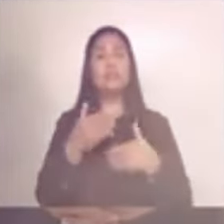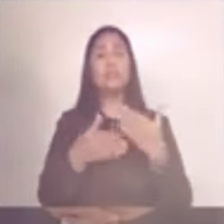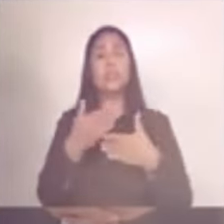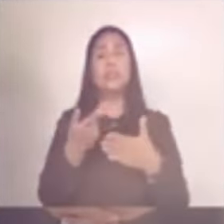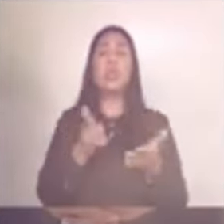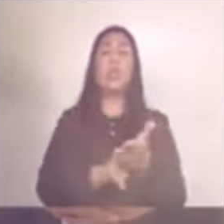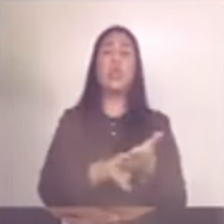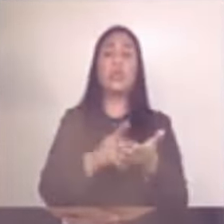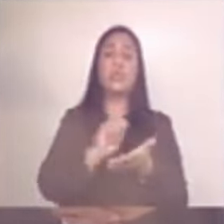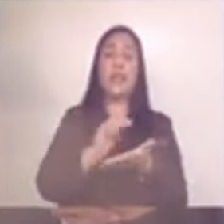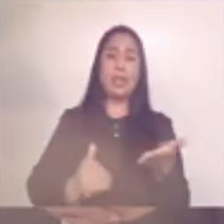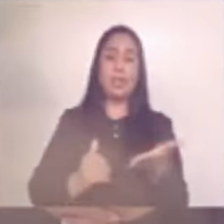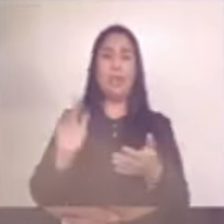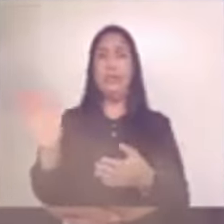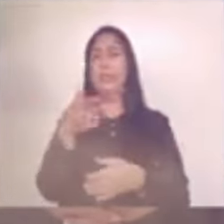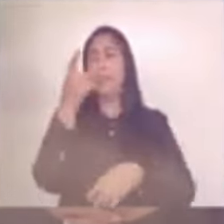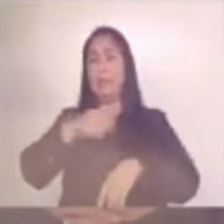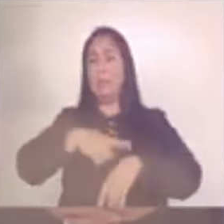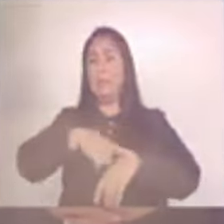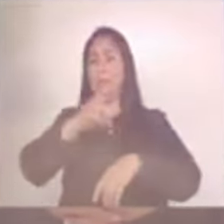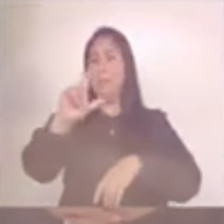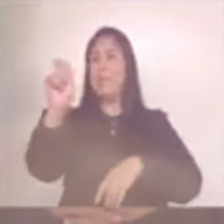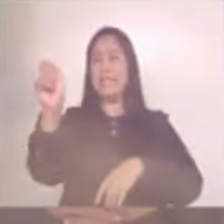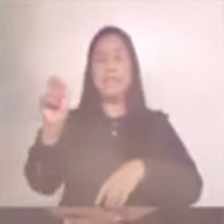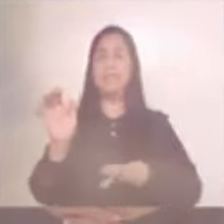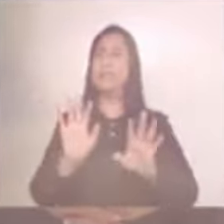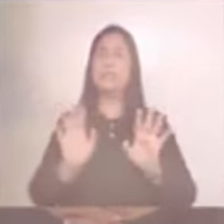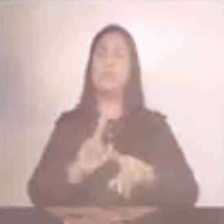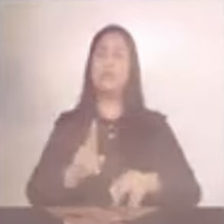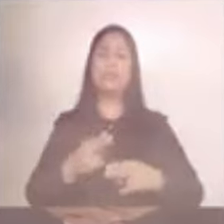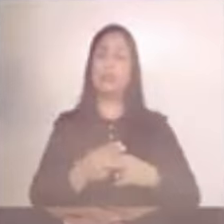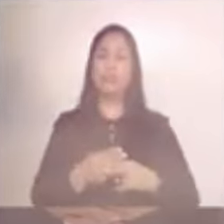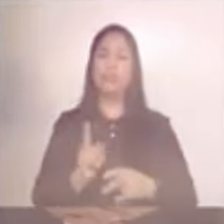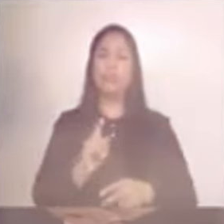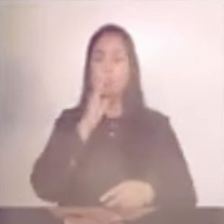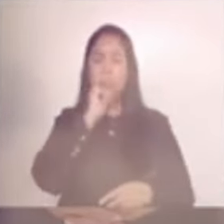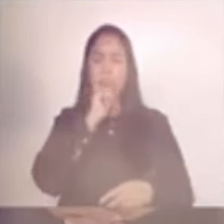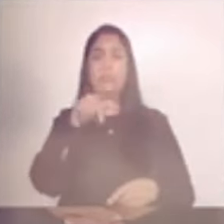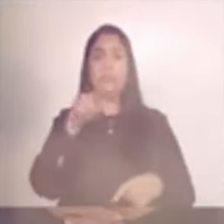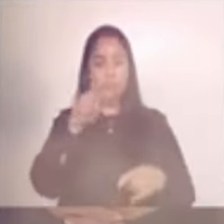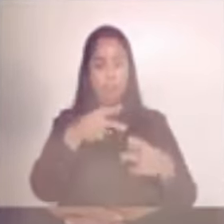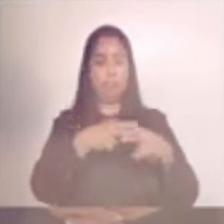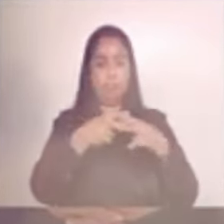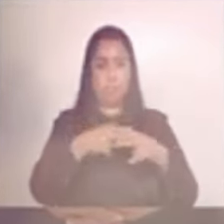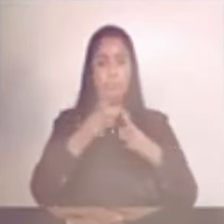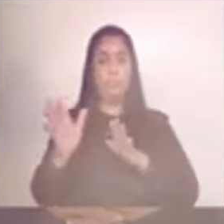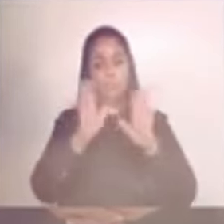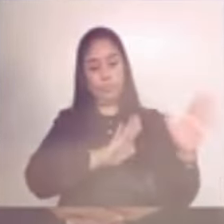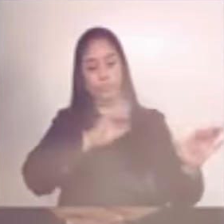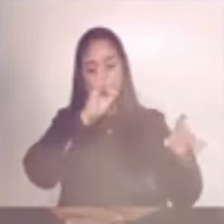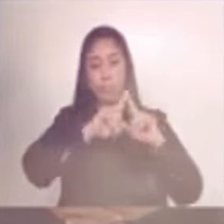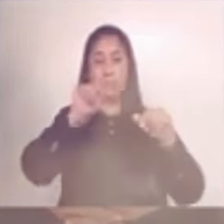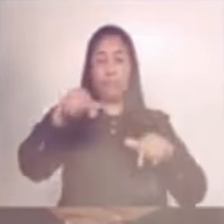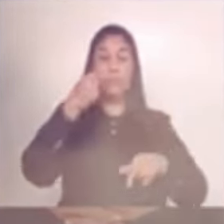contratación que pueden llegar a tomar meses, y no se puede esperar meses a que eso esté arreglado. Y en los otros casos, en el caso